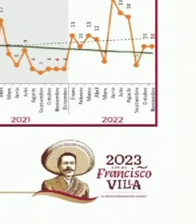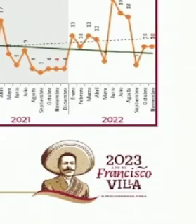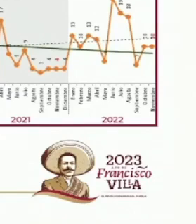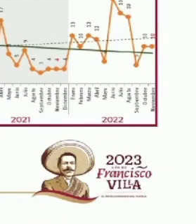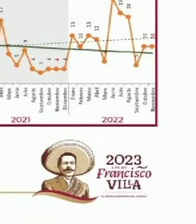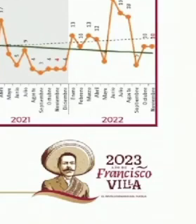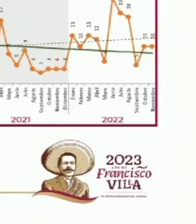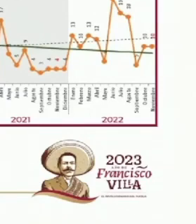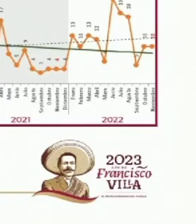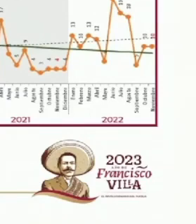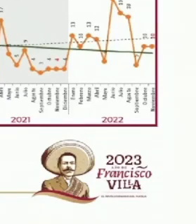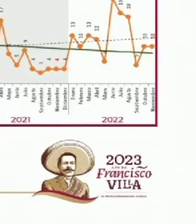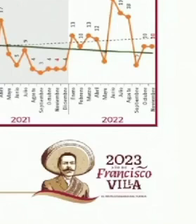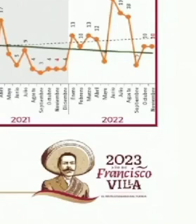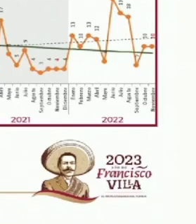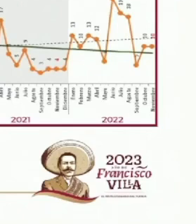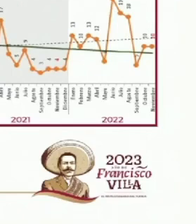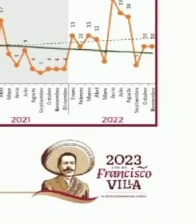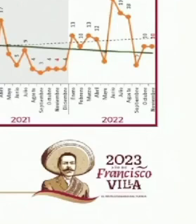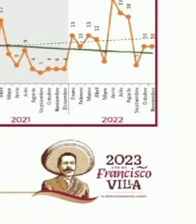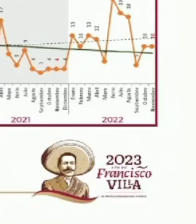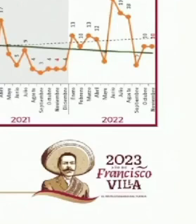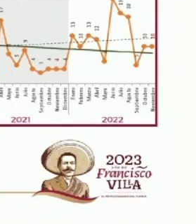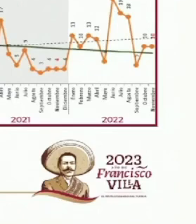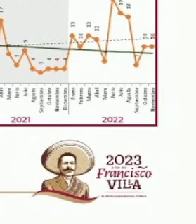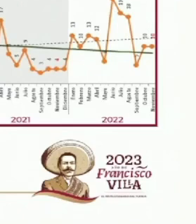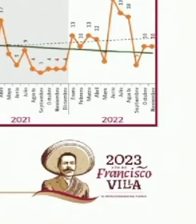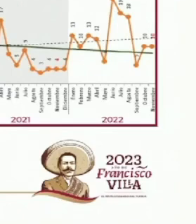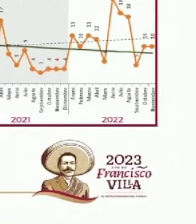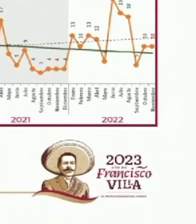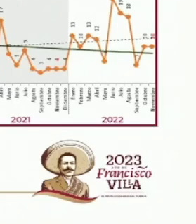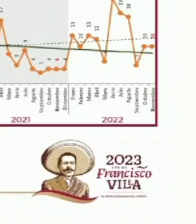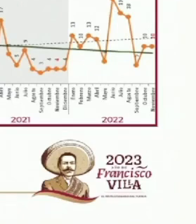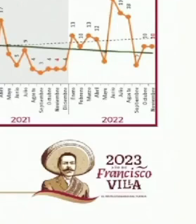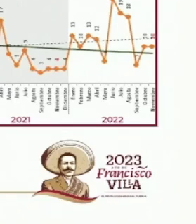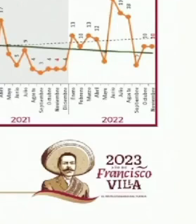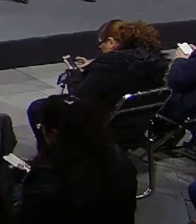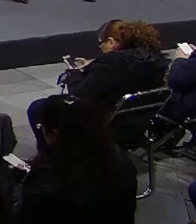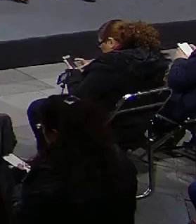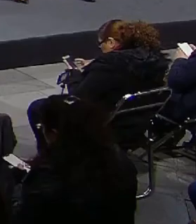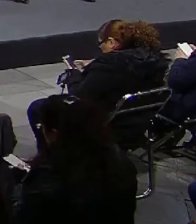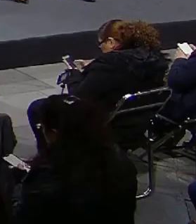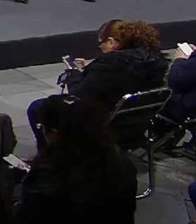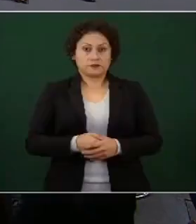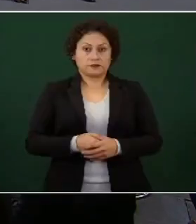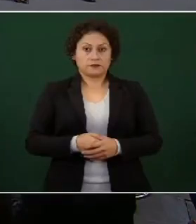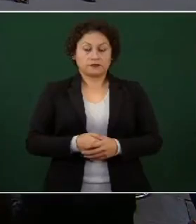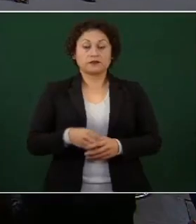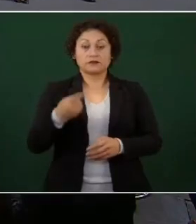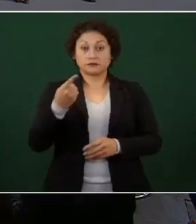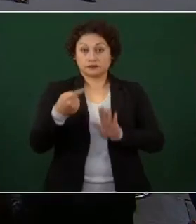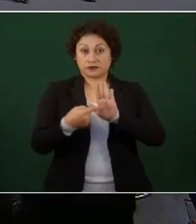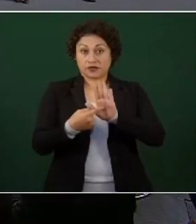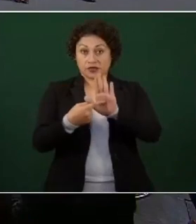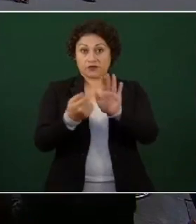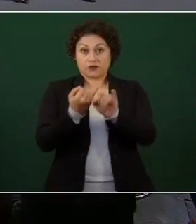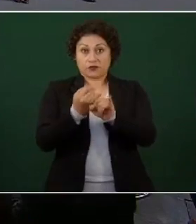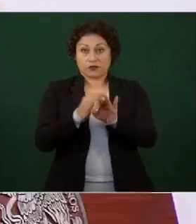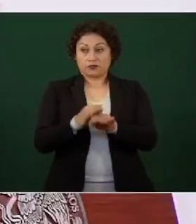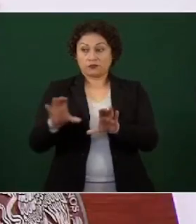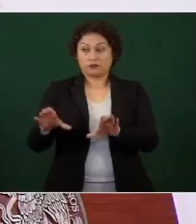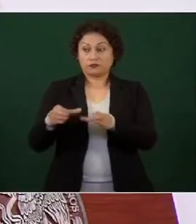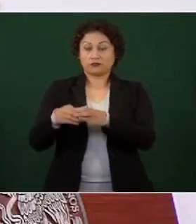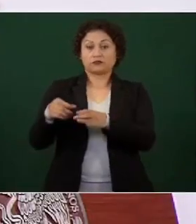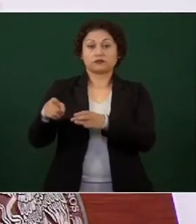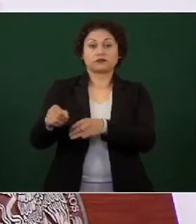vaya hacia la baja. Aquí presentamos la información que tenemos de conformidad al Secretariado Ejecutivo, que es hasta